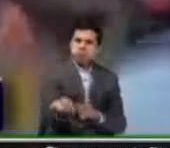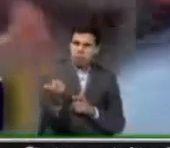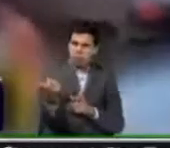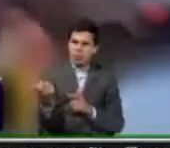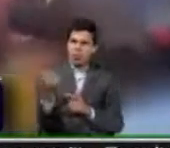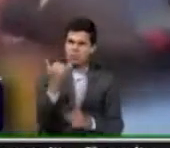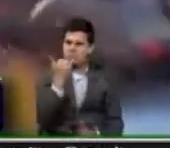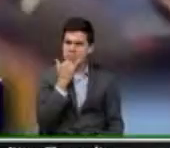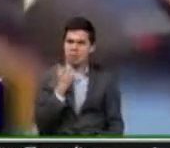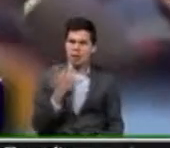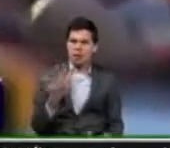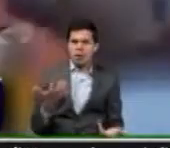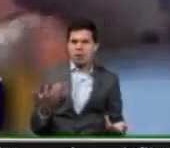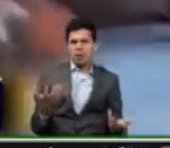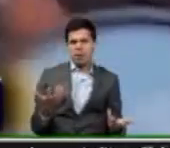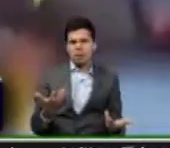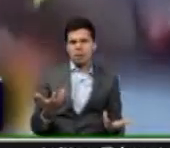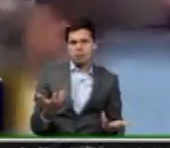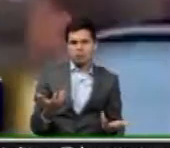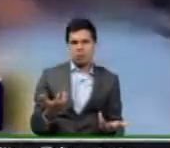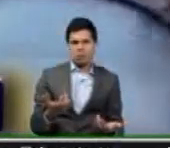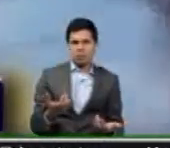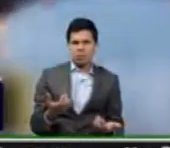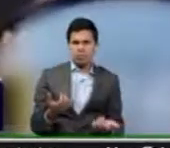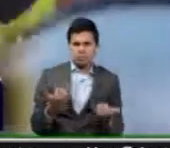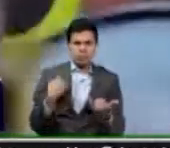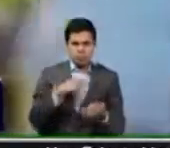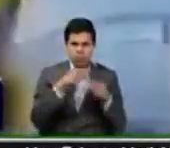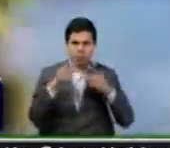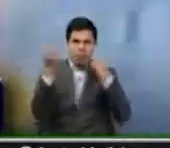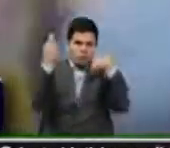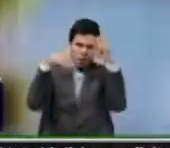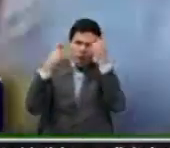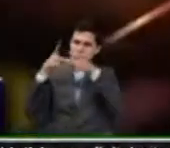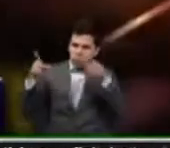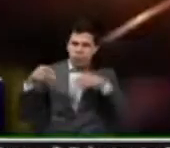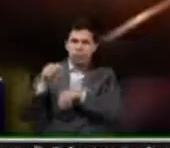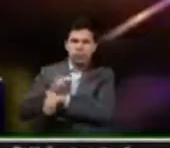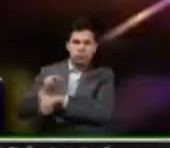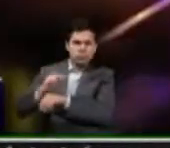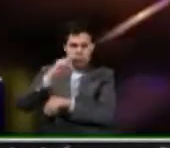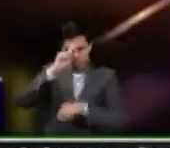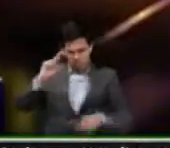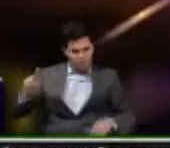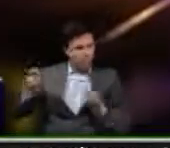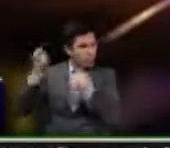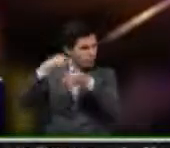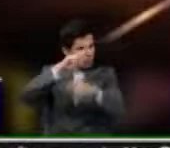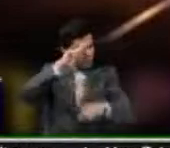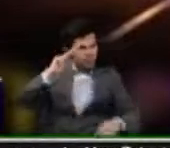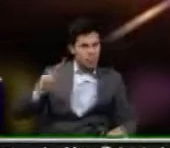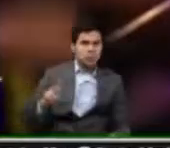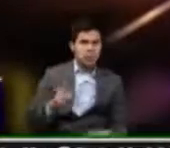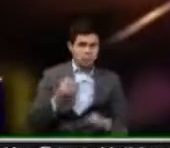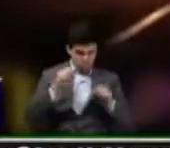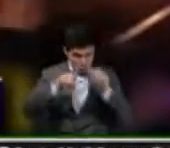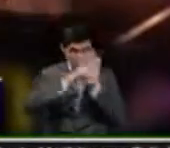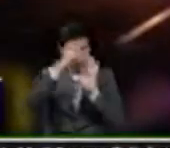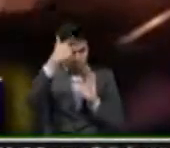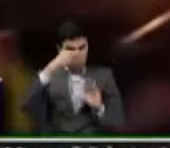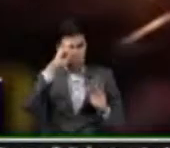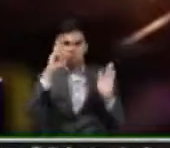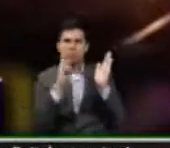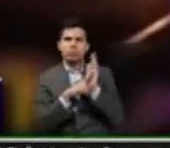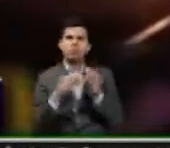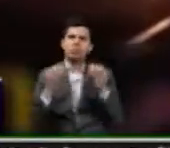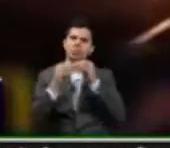es justo. ¿Ah? Con uno de vendedores y con los transeúntes que nos defienden, que sacan la cara por nosotros los vendedores. ¿Usted cree que eso es justo? ¿Por qué no van